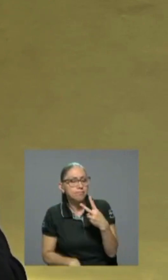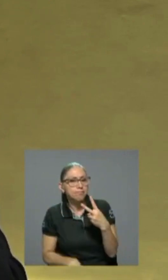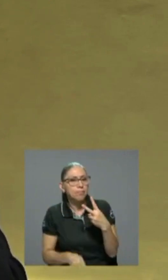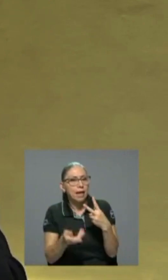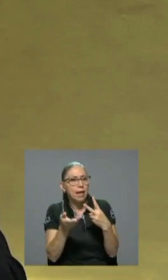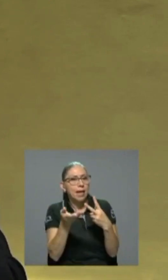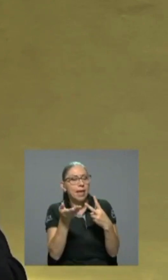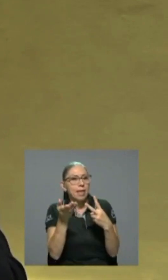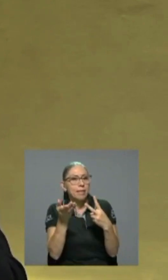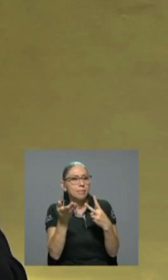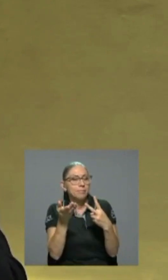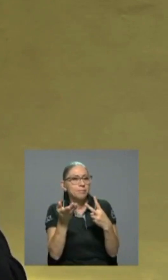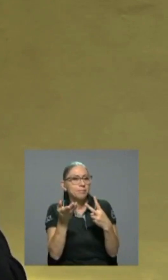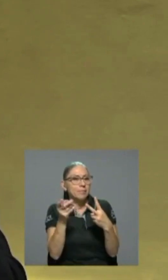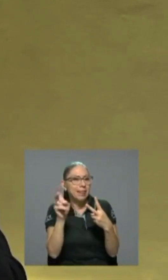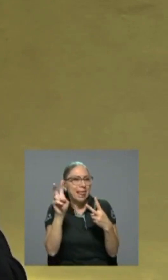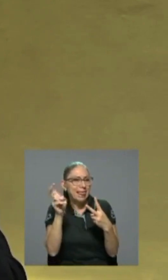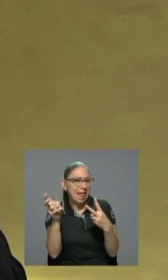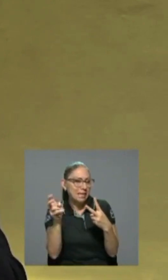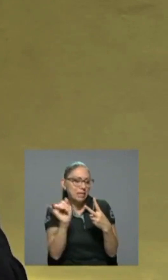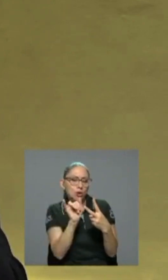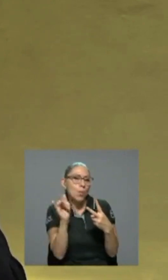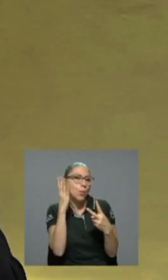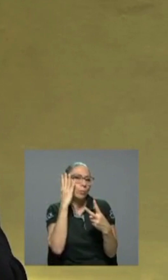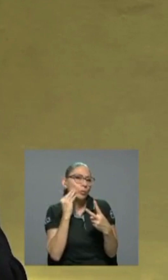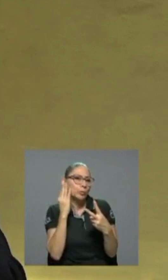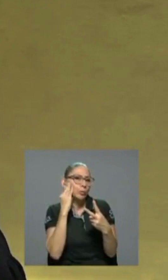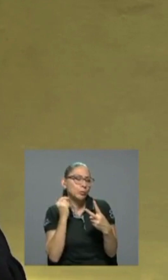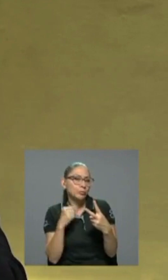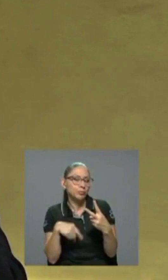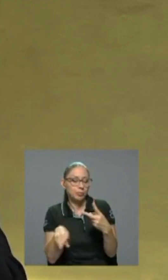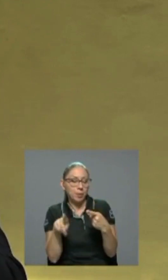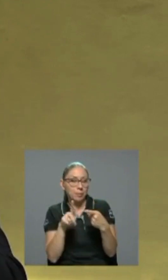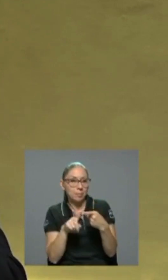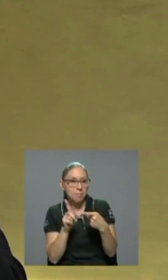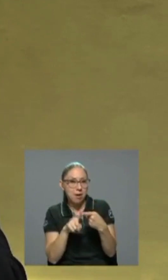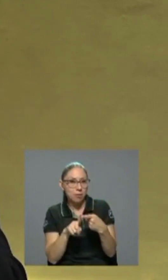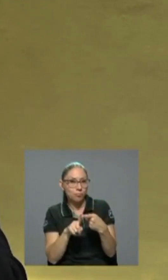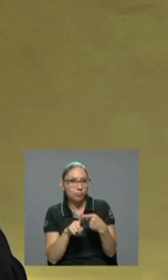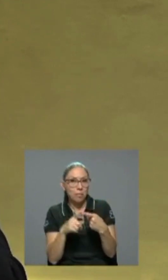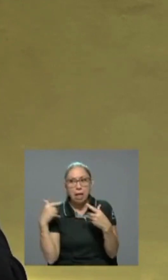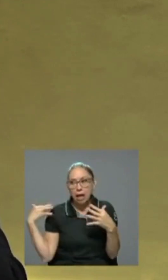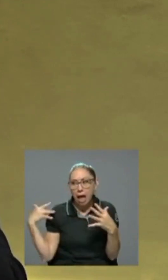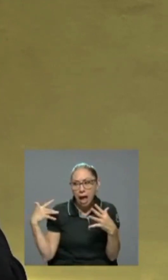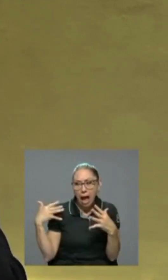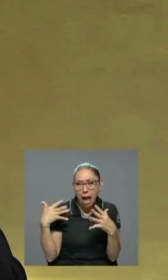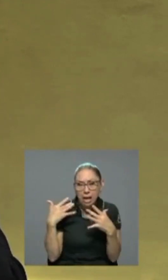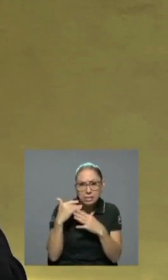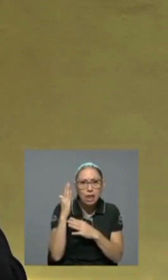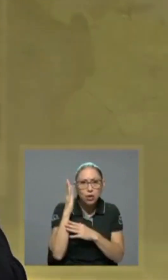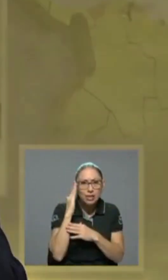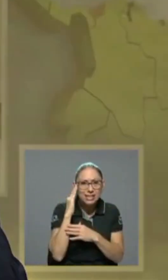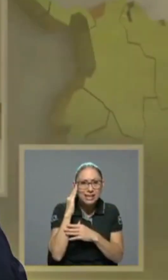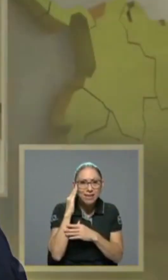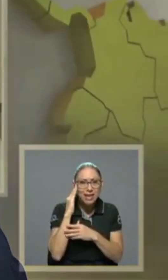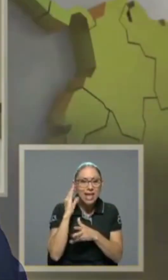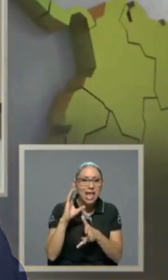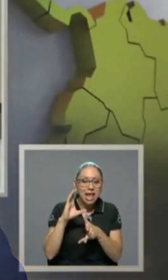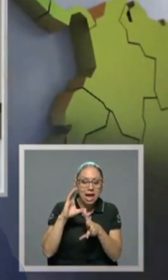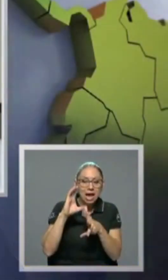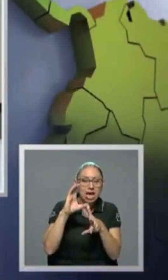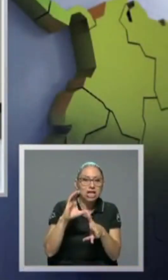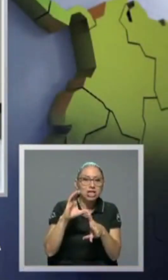detalles casi anecdóticos. El primero es que hasta donde se sabe, Cristóbal Colón